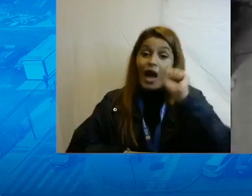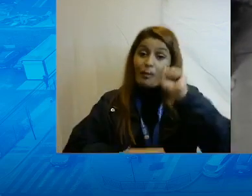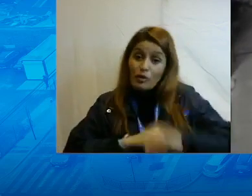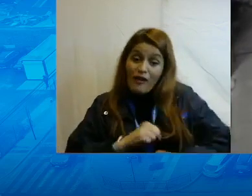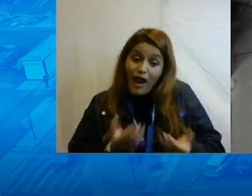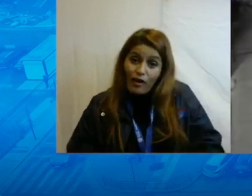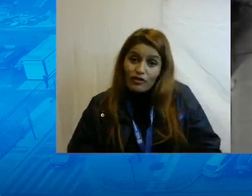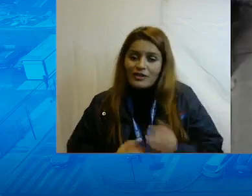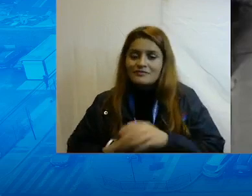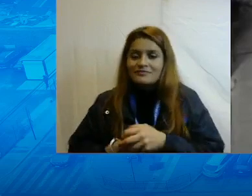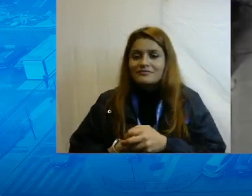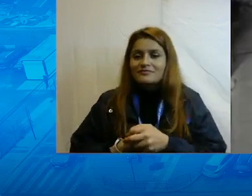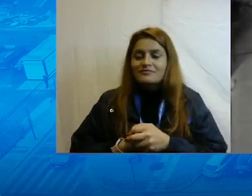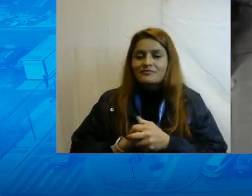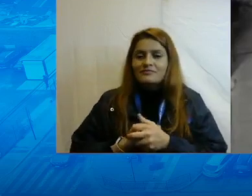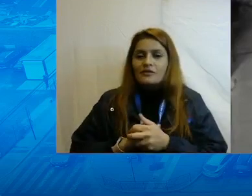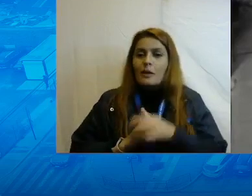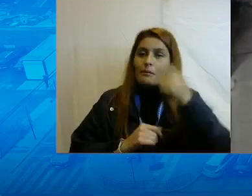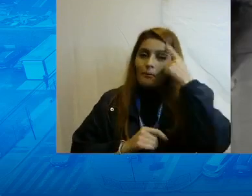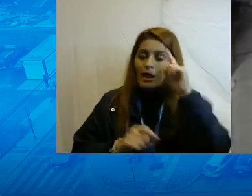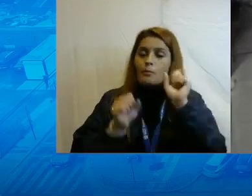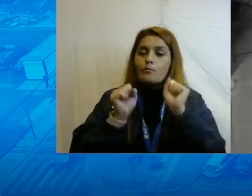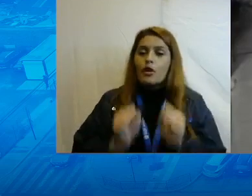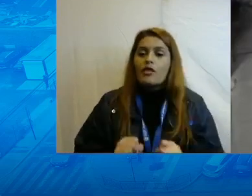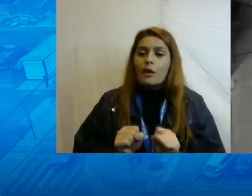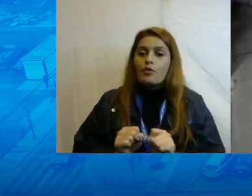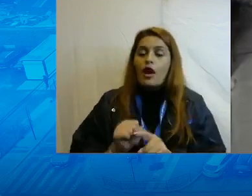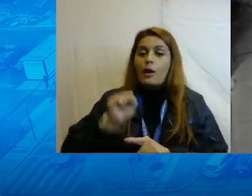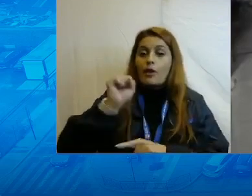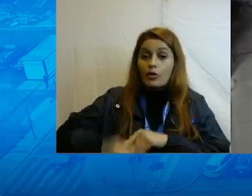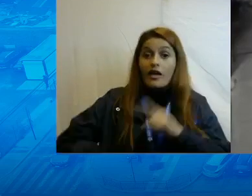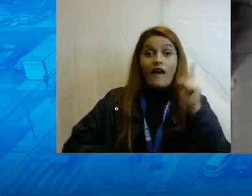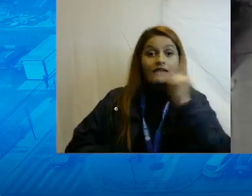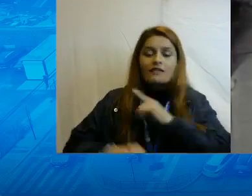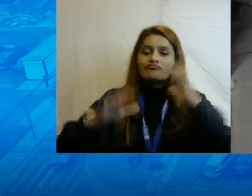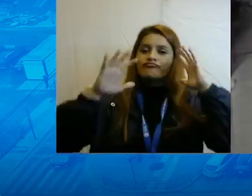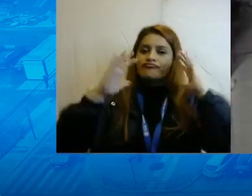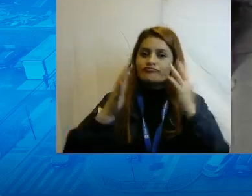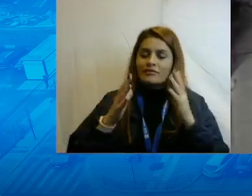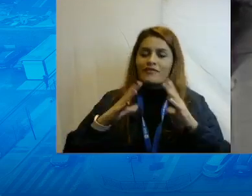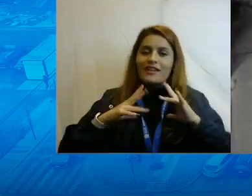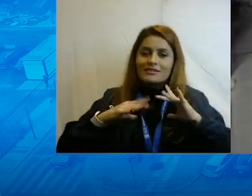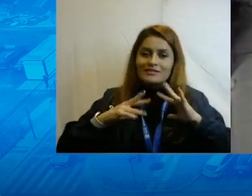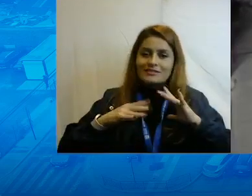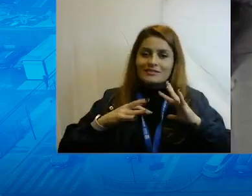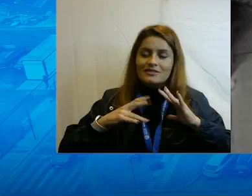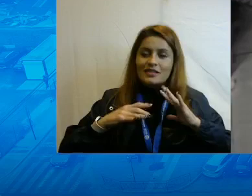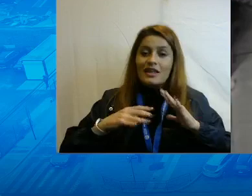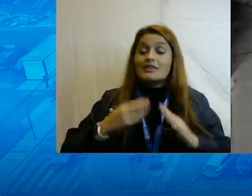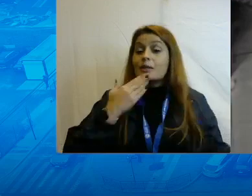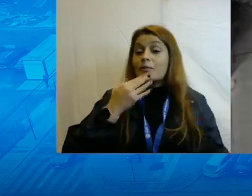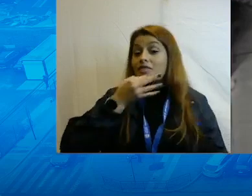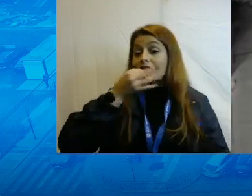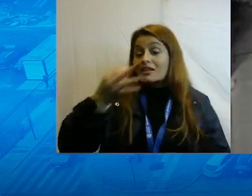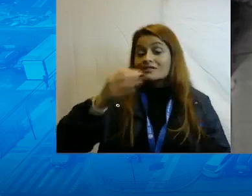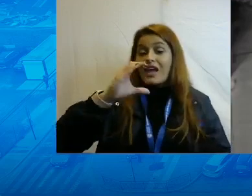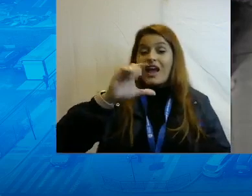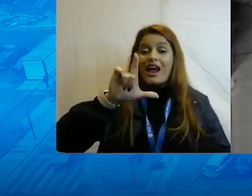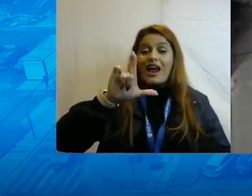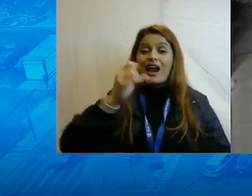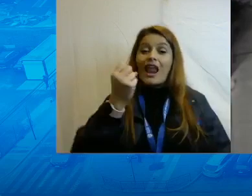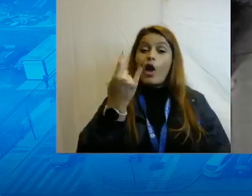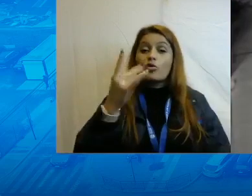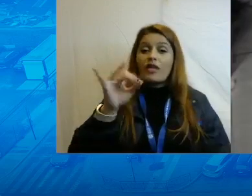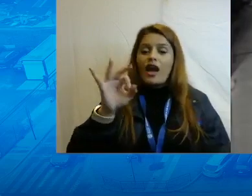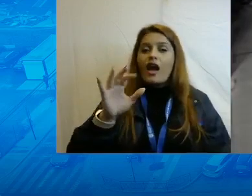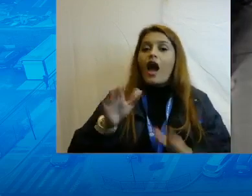aprobación para que podamos aplaudir eventualmente. Bien mencionaba Claudia sobre el aumento